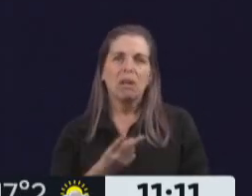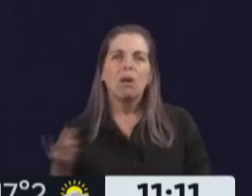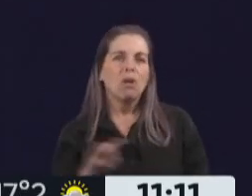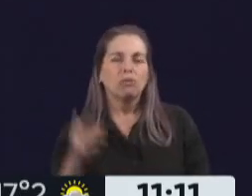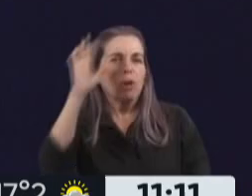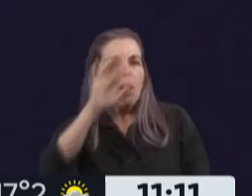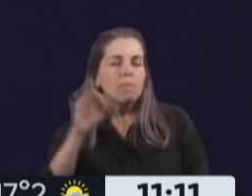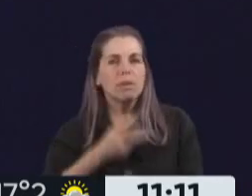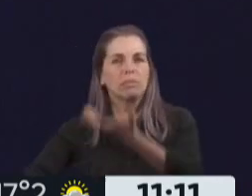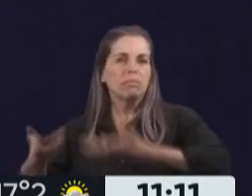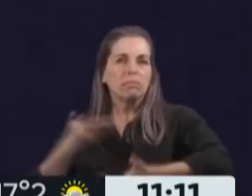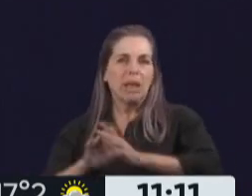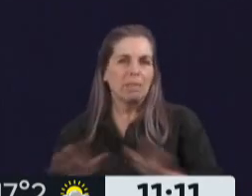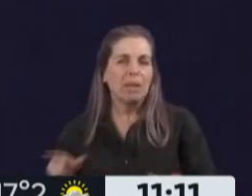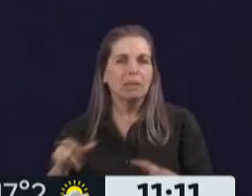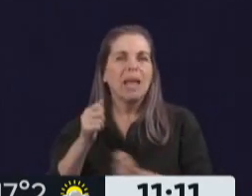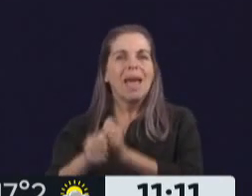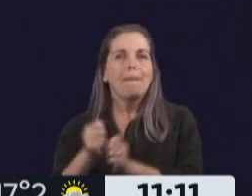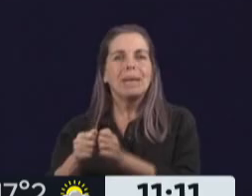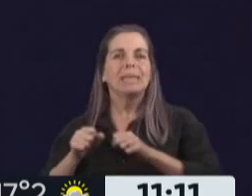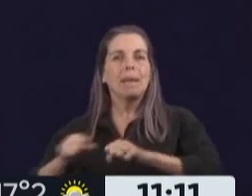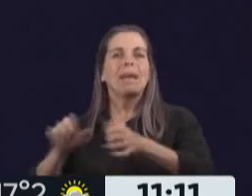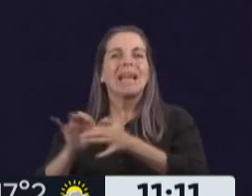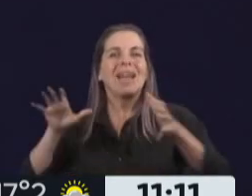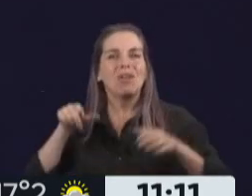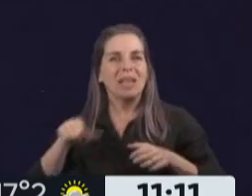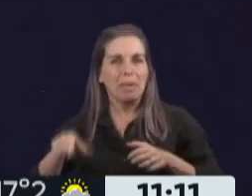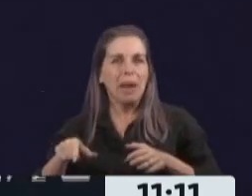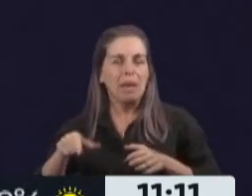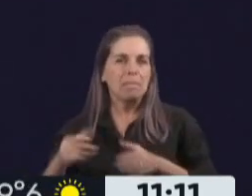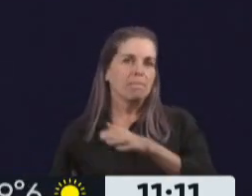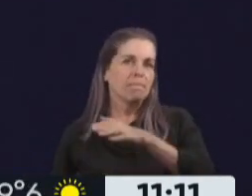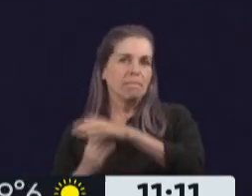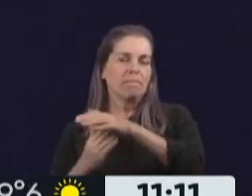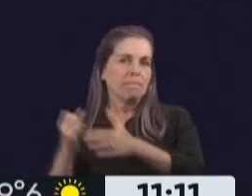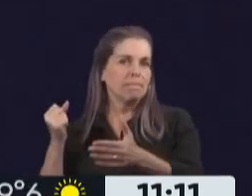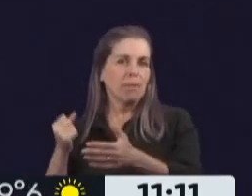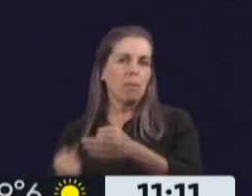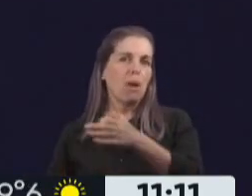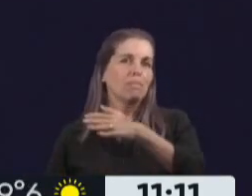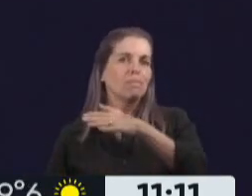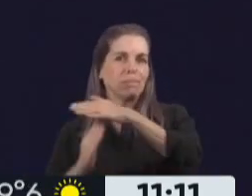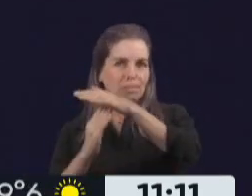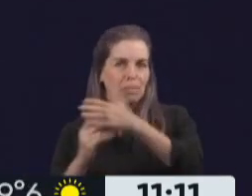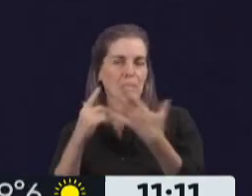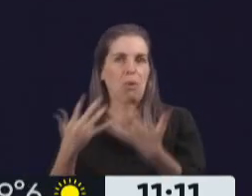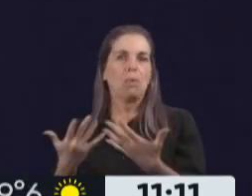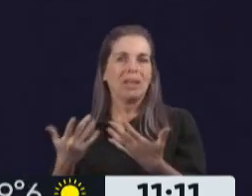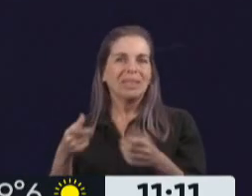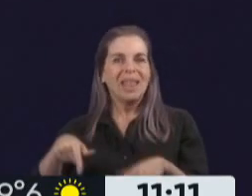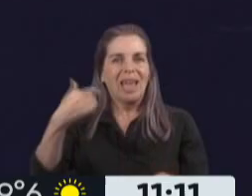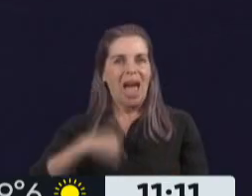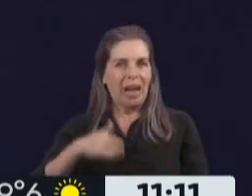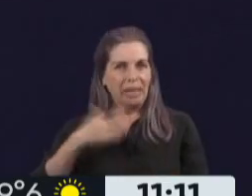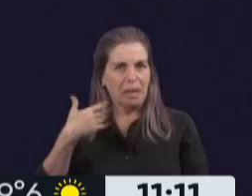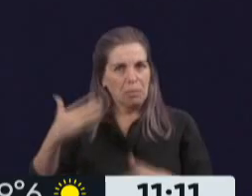una empresa que es, digamos, una nave insignia de lo que puede dar la Argentina, es una de